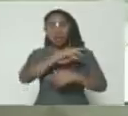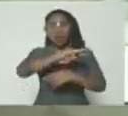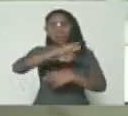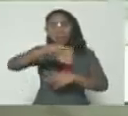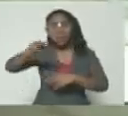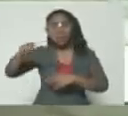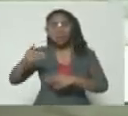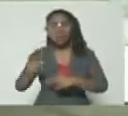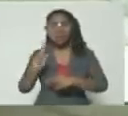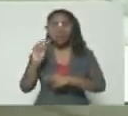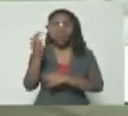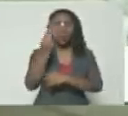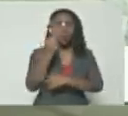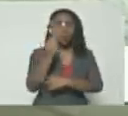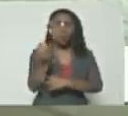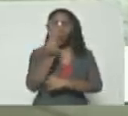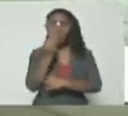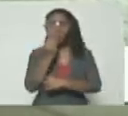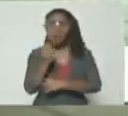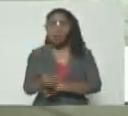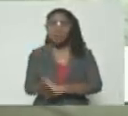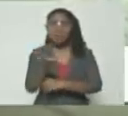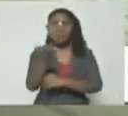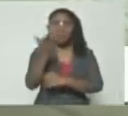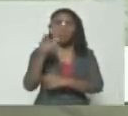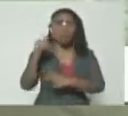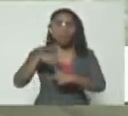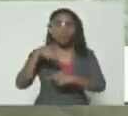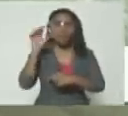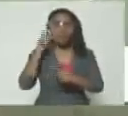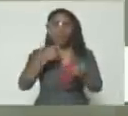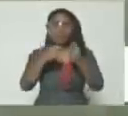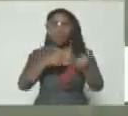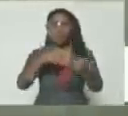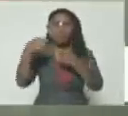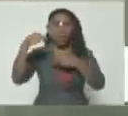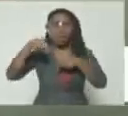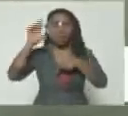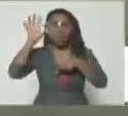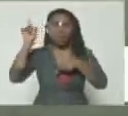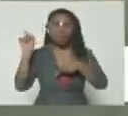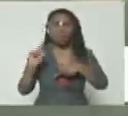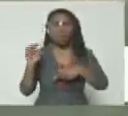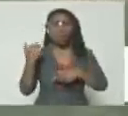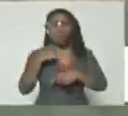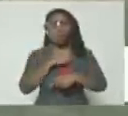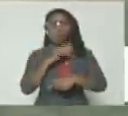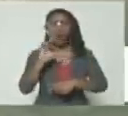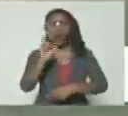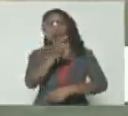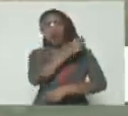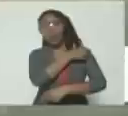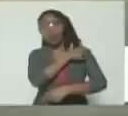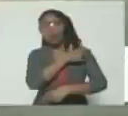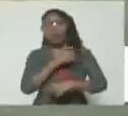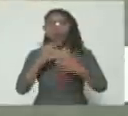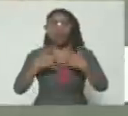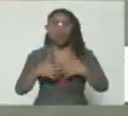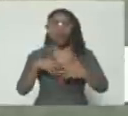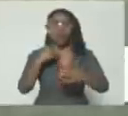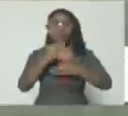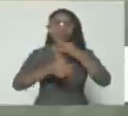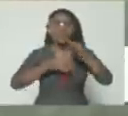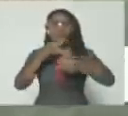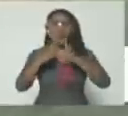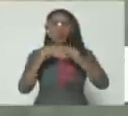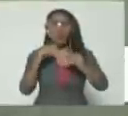segundos rubros más importantes de exportación de este país. Nosotros quisiéramos que nuestro gerente de la planta pudiera explicar todo el proceso que se